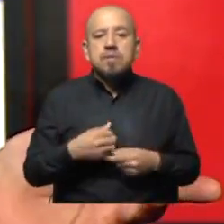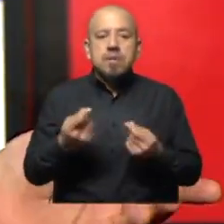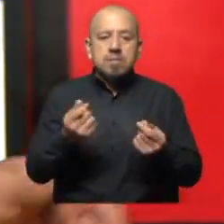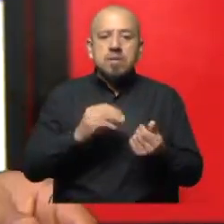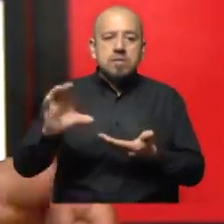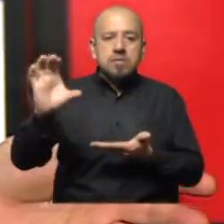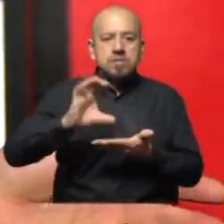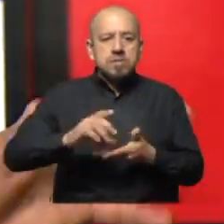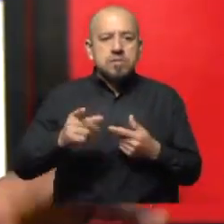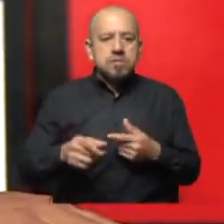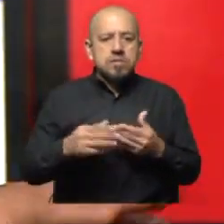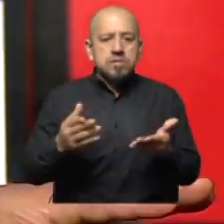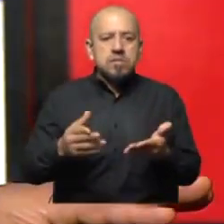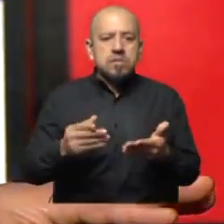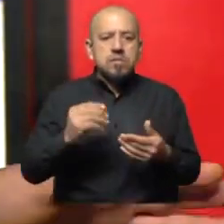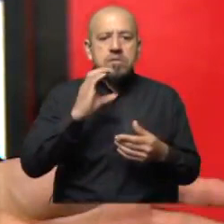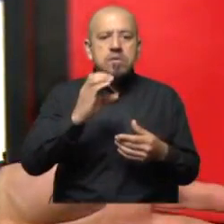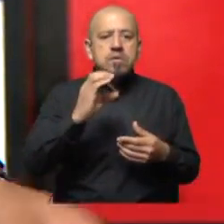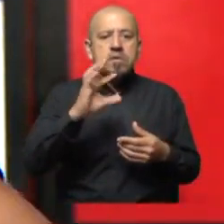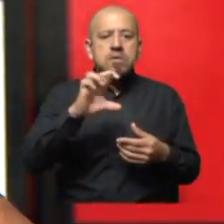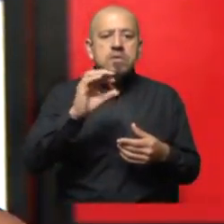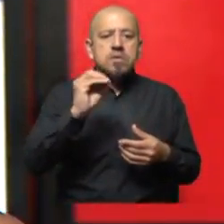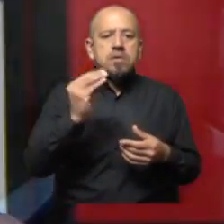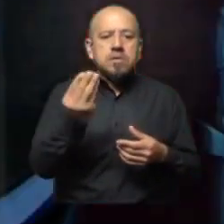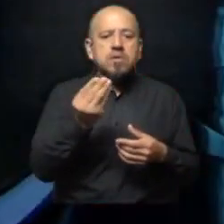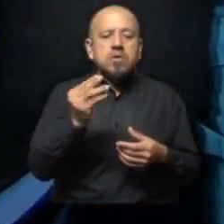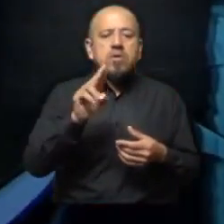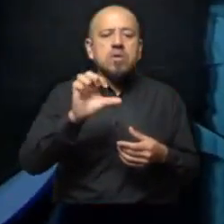eso también creo que está pero